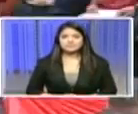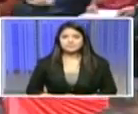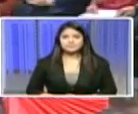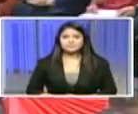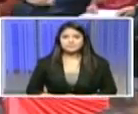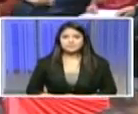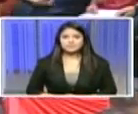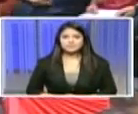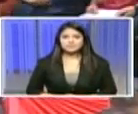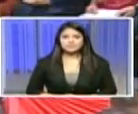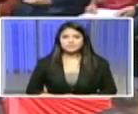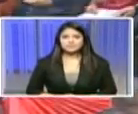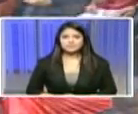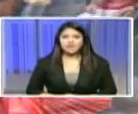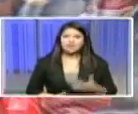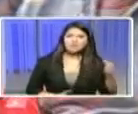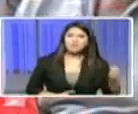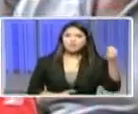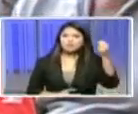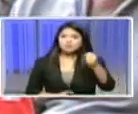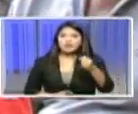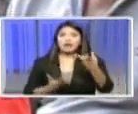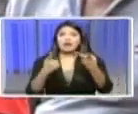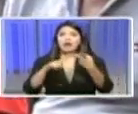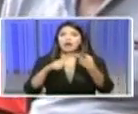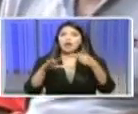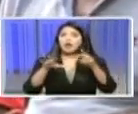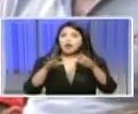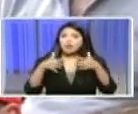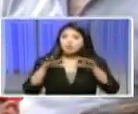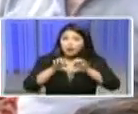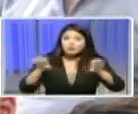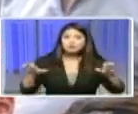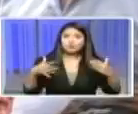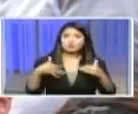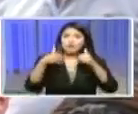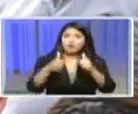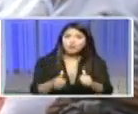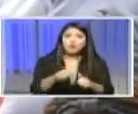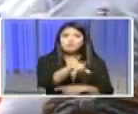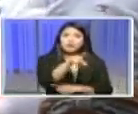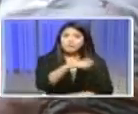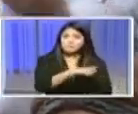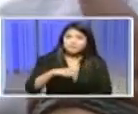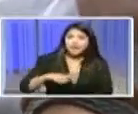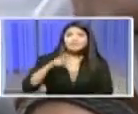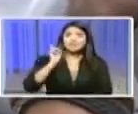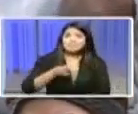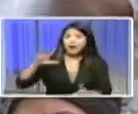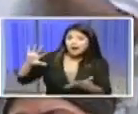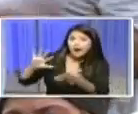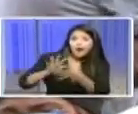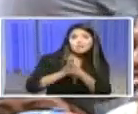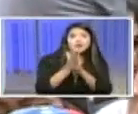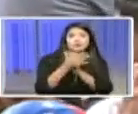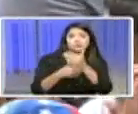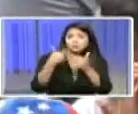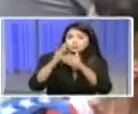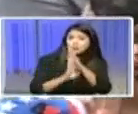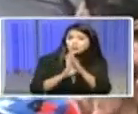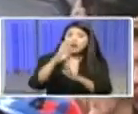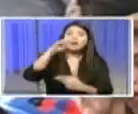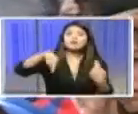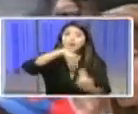la salud, la educación, la vivienda, a privatizar y acabar con todos los avances sociales